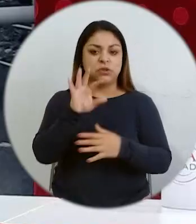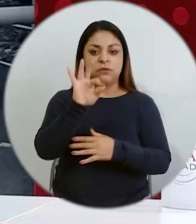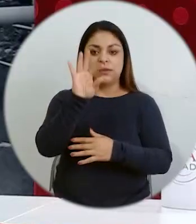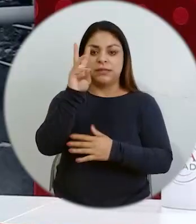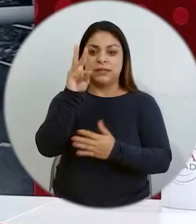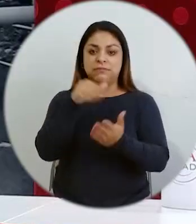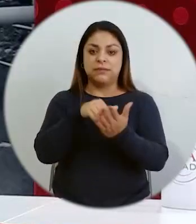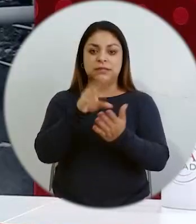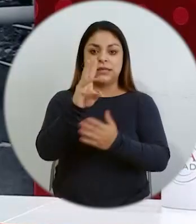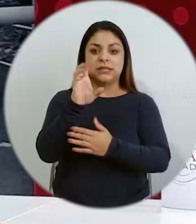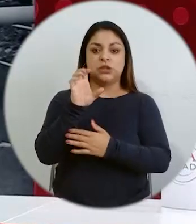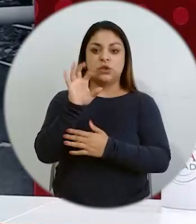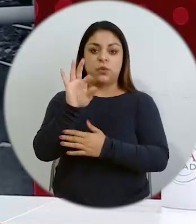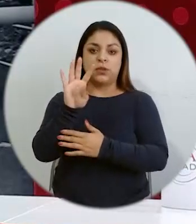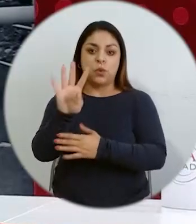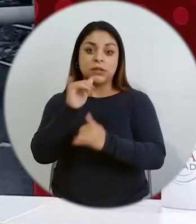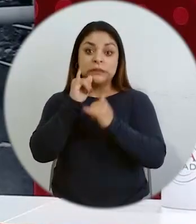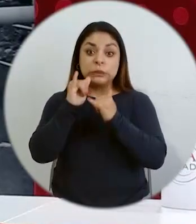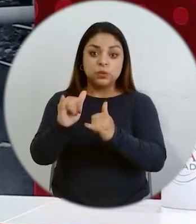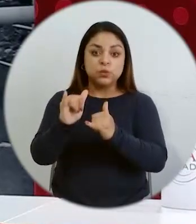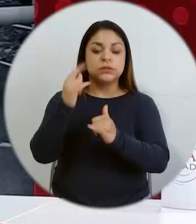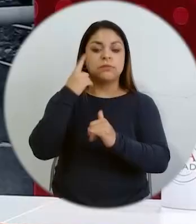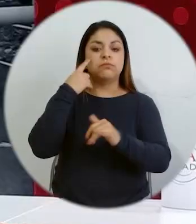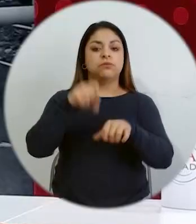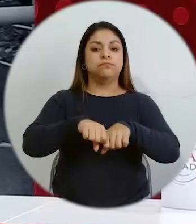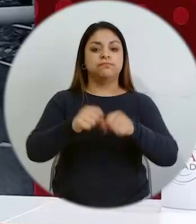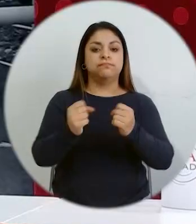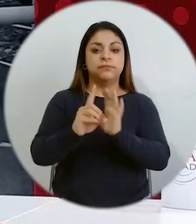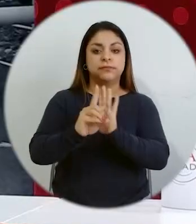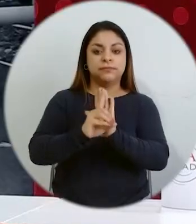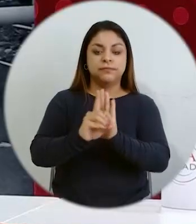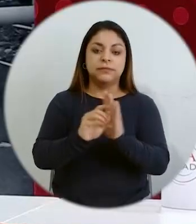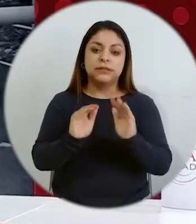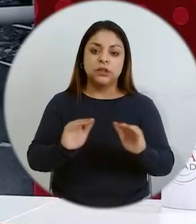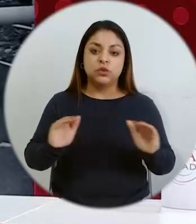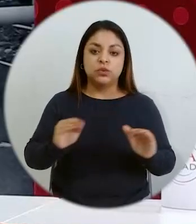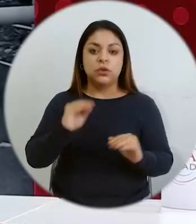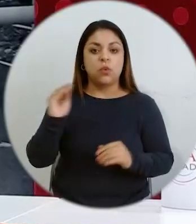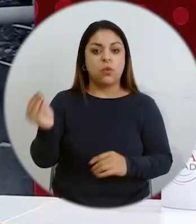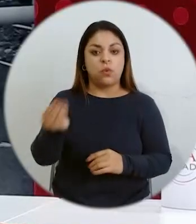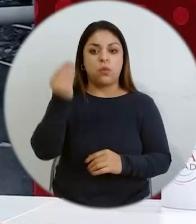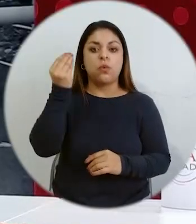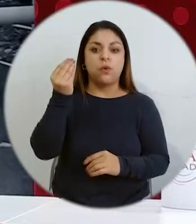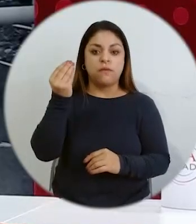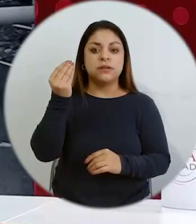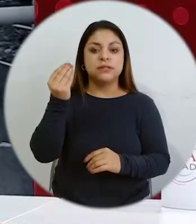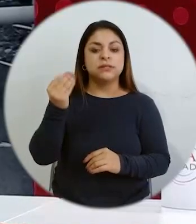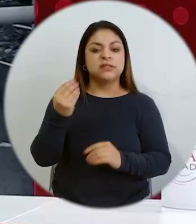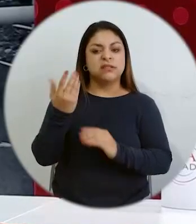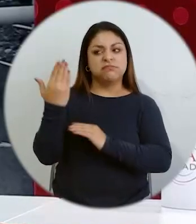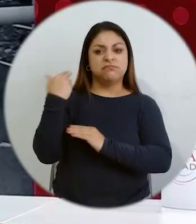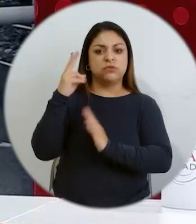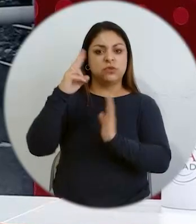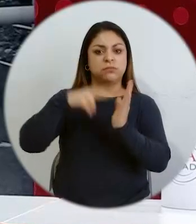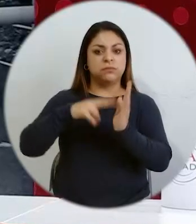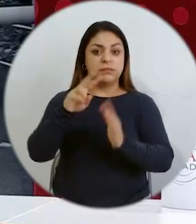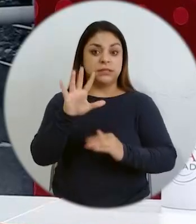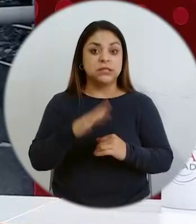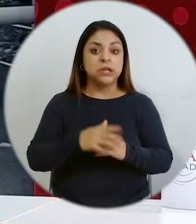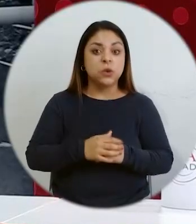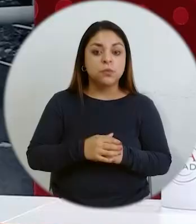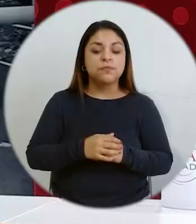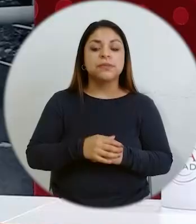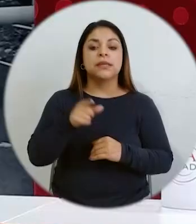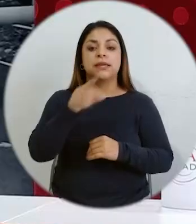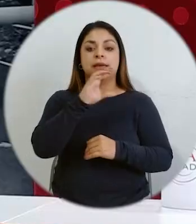96.694 denuncias por violación de los derechos de la niñez y de la adolescencia en el 2025. Y la Caja Costarricense de